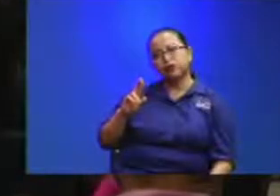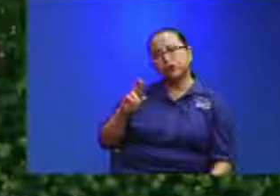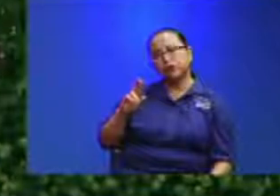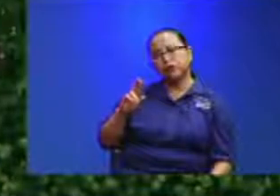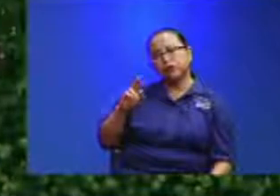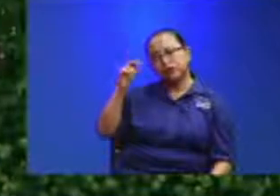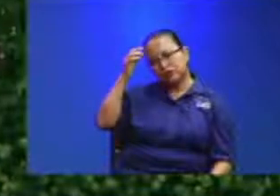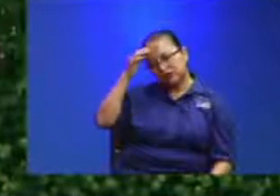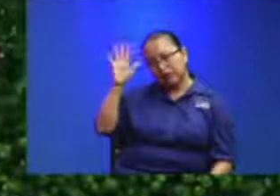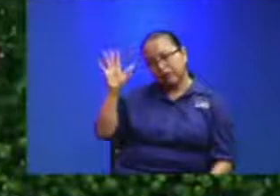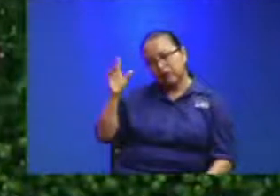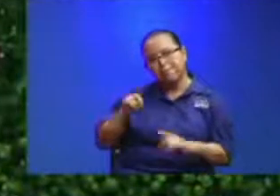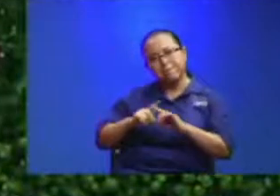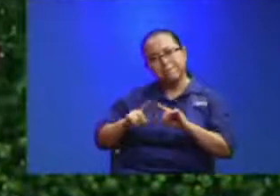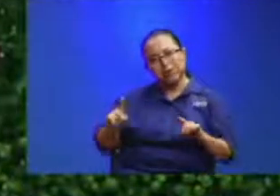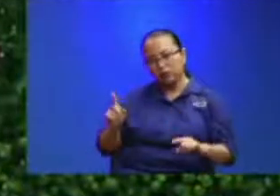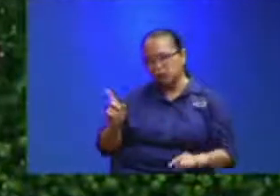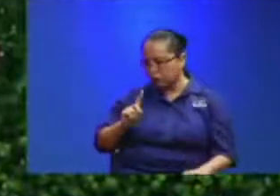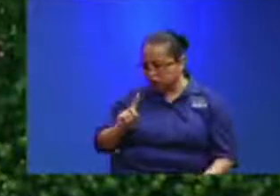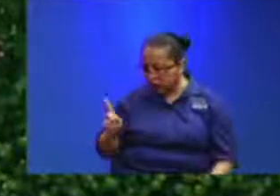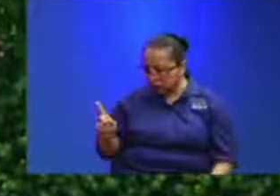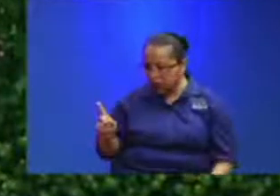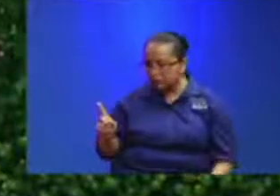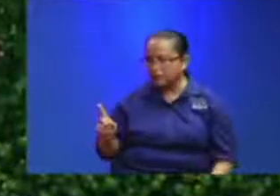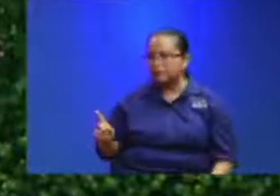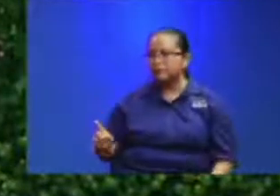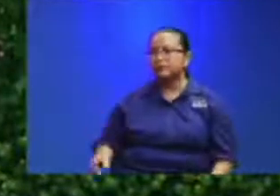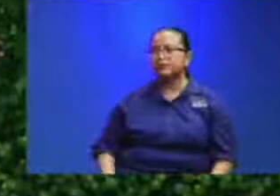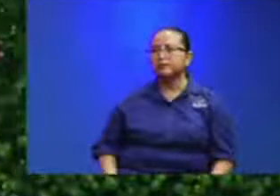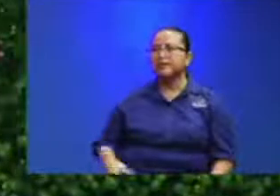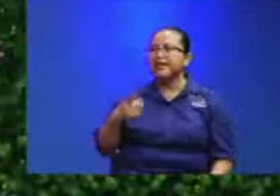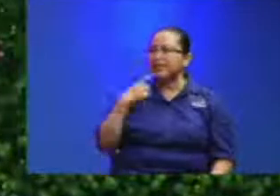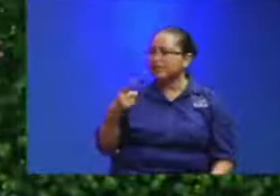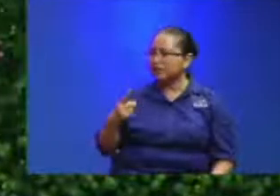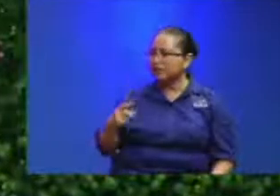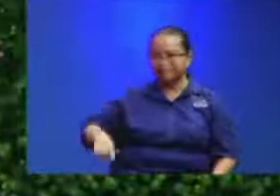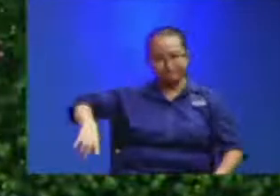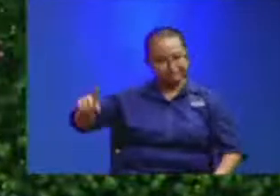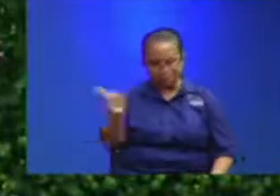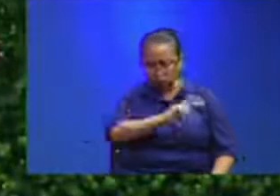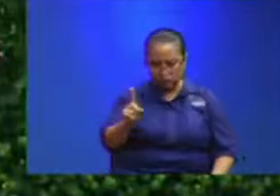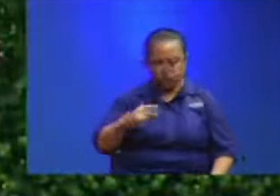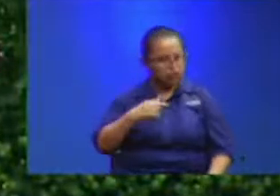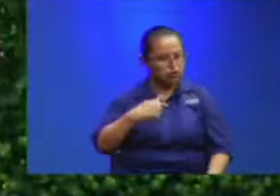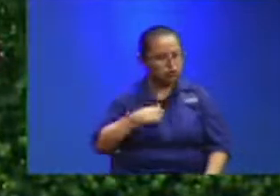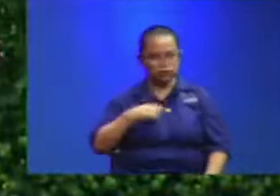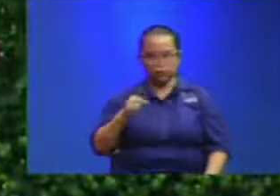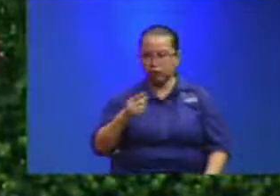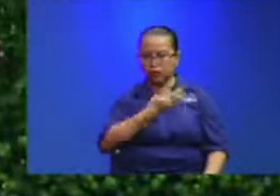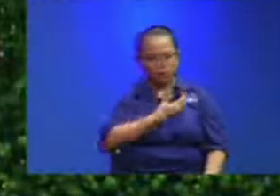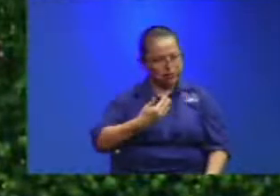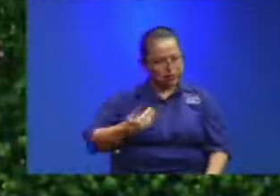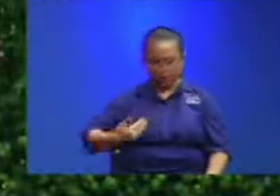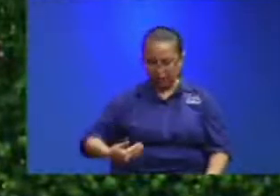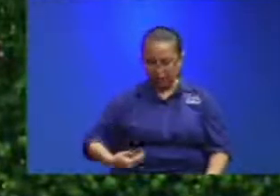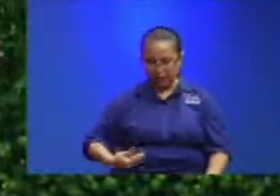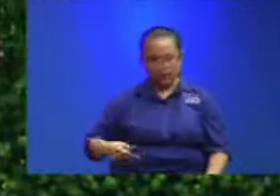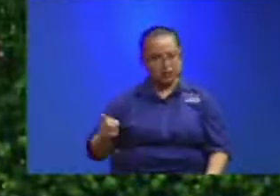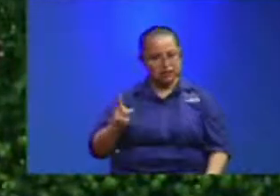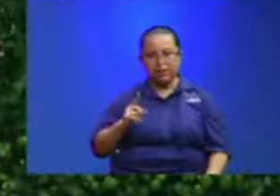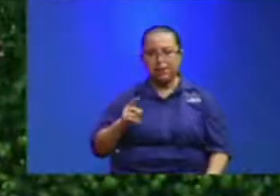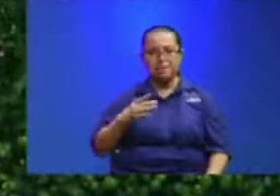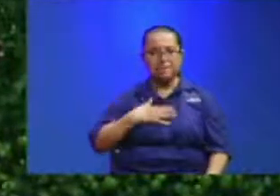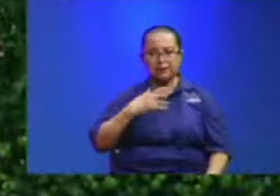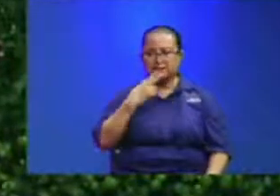nos damos cuenta que no porque él les dijo no yo no los voy a gobernar a ustedes ni yo ni mis